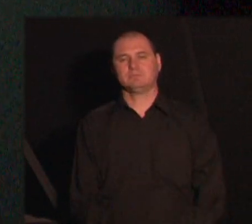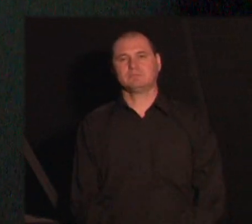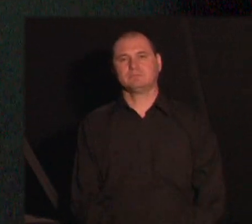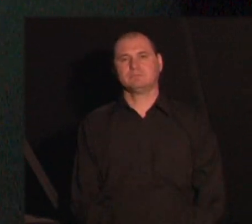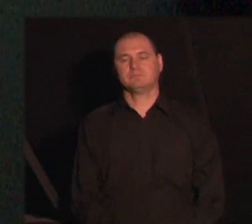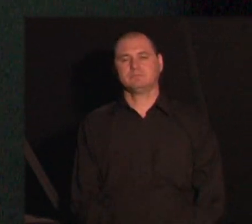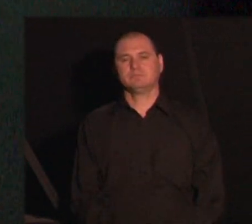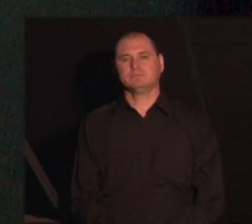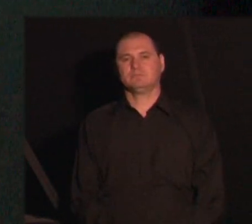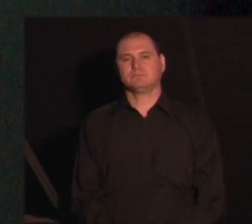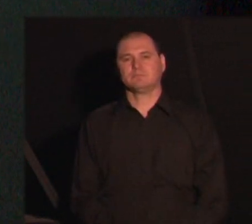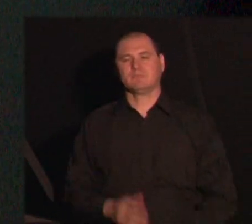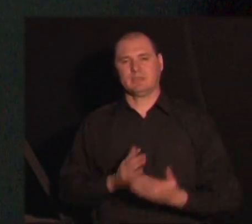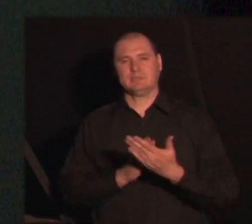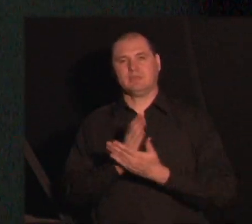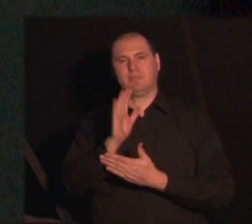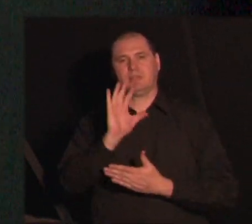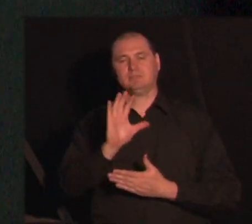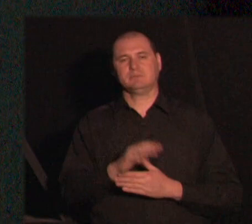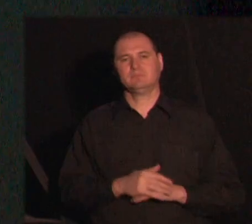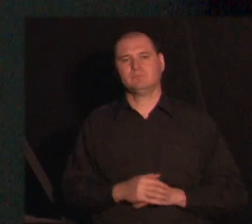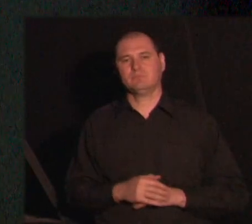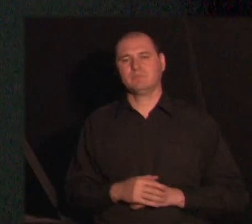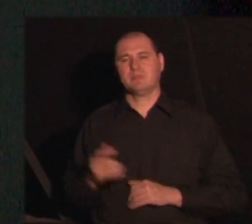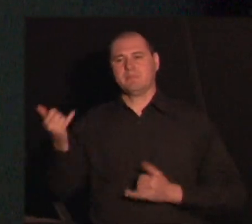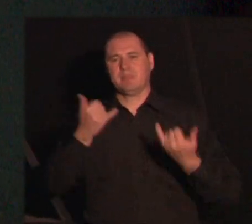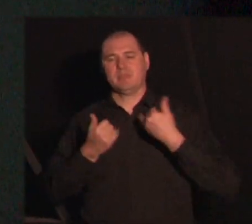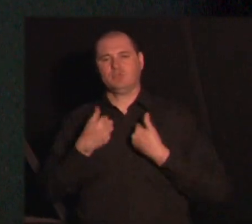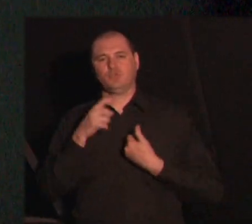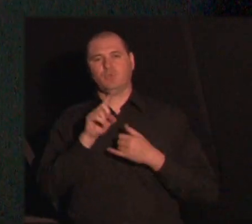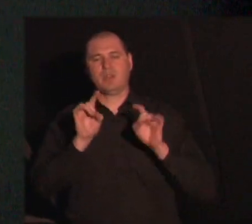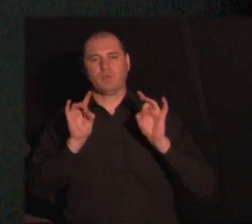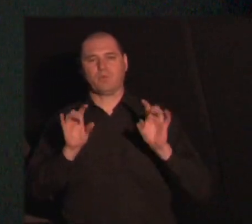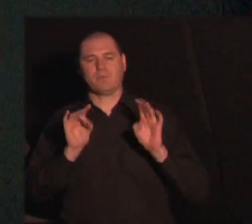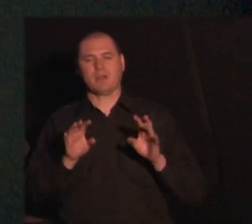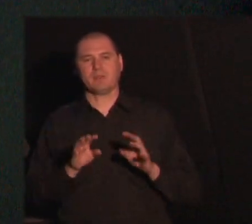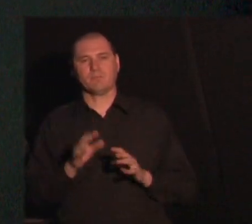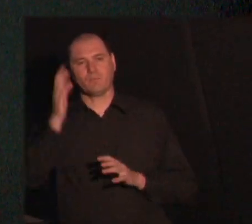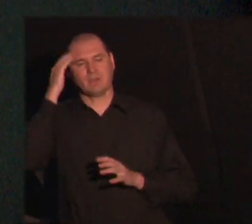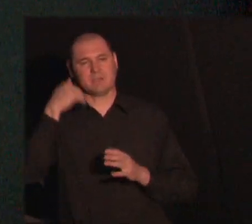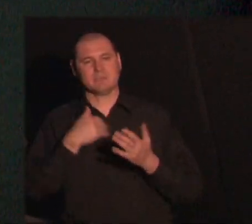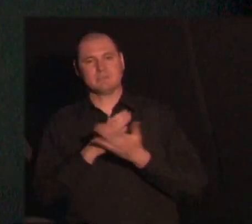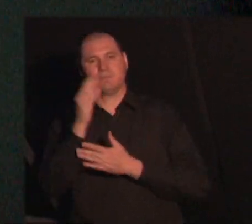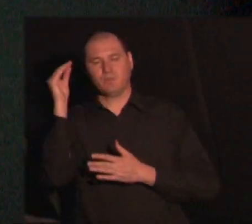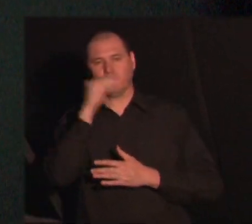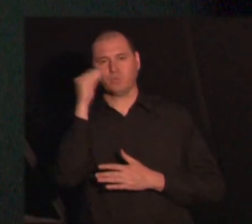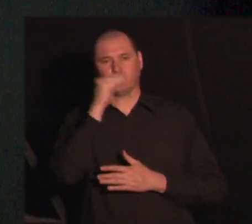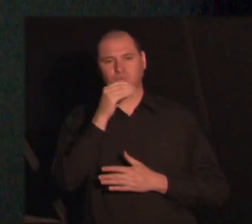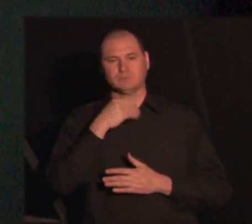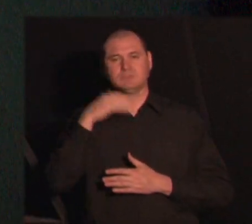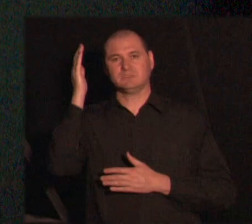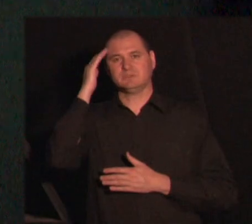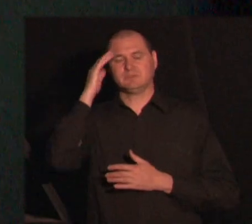hecho siempre fue así, porque siempre me decían que yo no era normal, porque siempre era curiosa y sabía